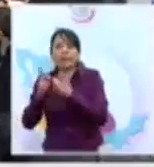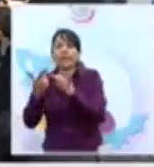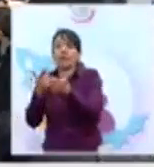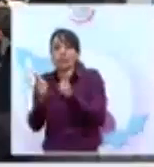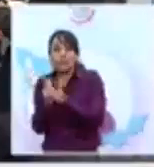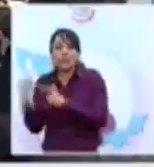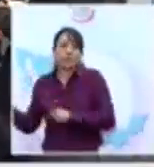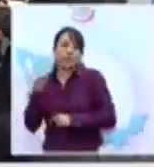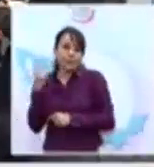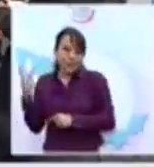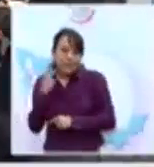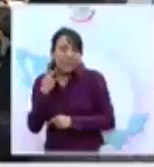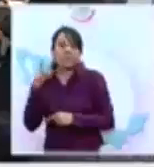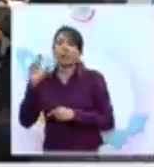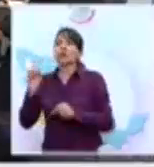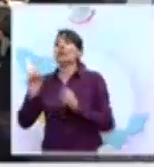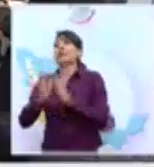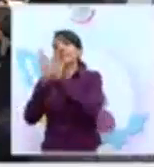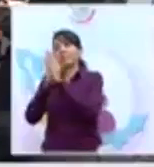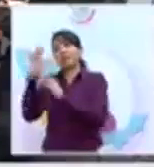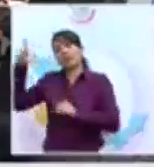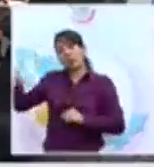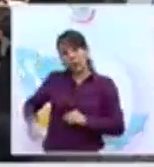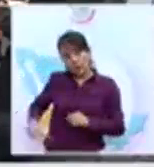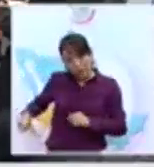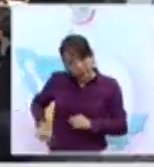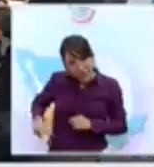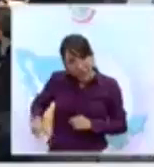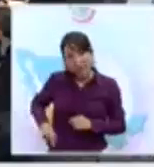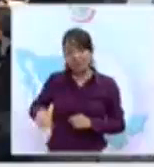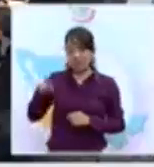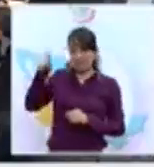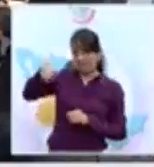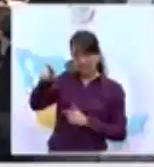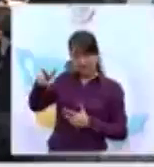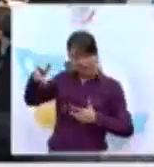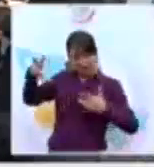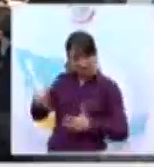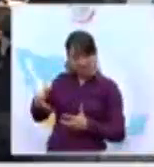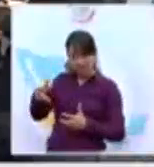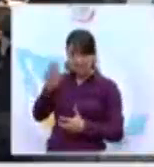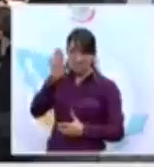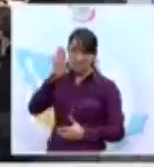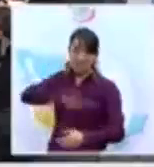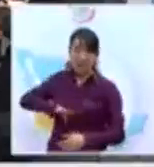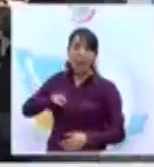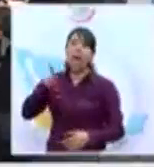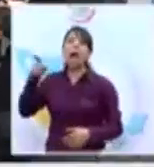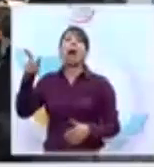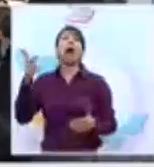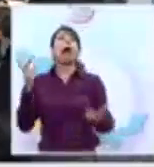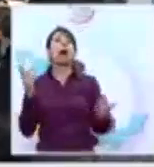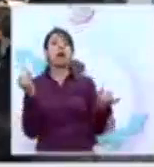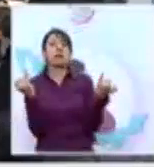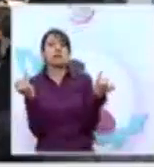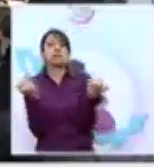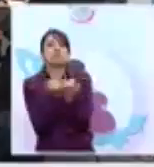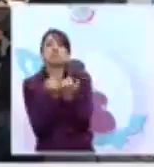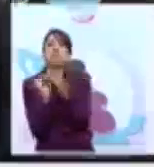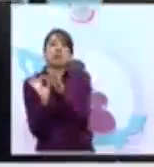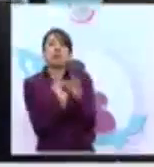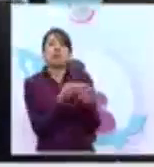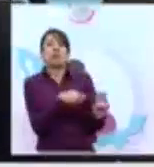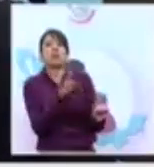Estado, en donde todo lo que haga el gobierno entonces va a tender a legitimarlo, y por lo tanto